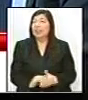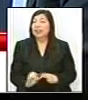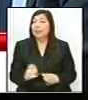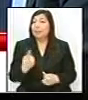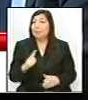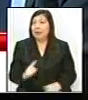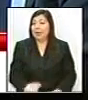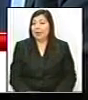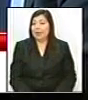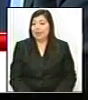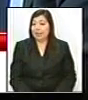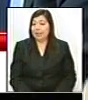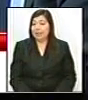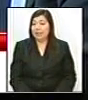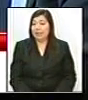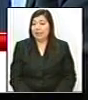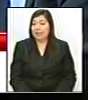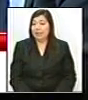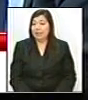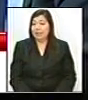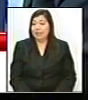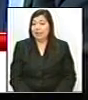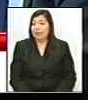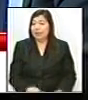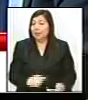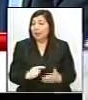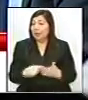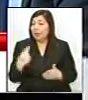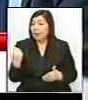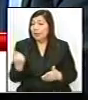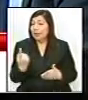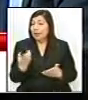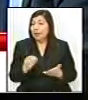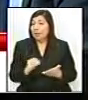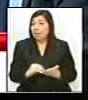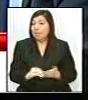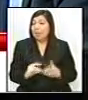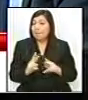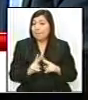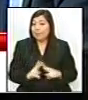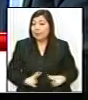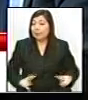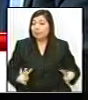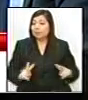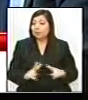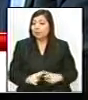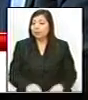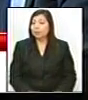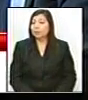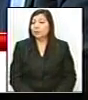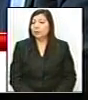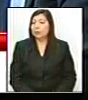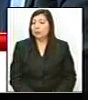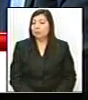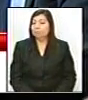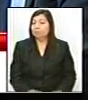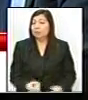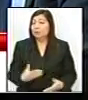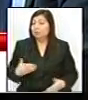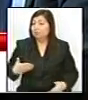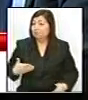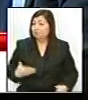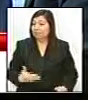que en la producción en general haya mayor valor agregado? Tanto en